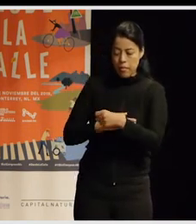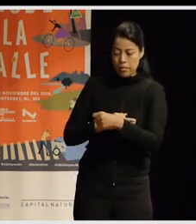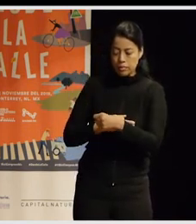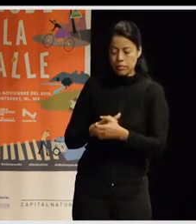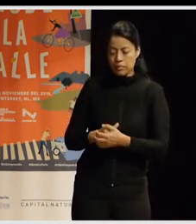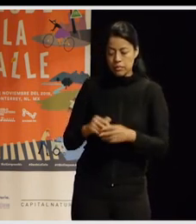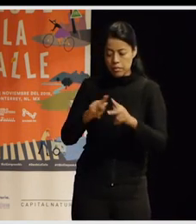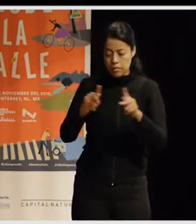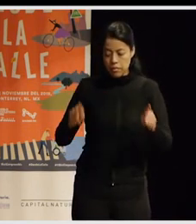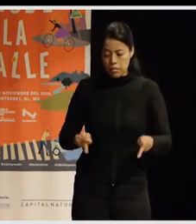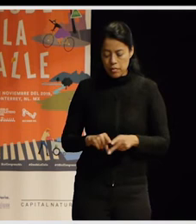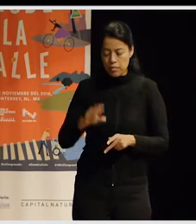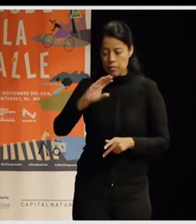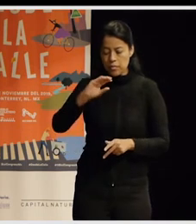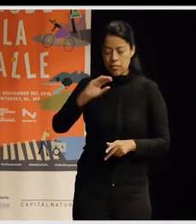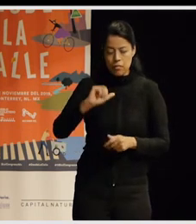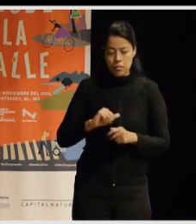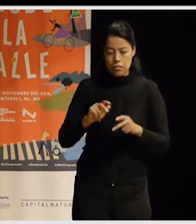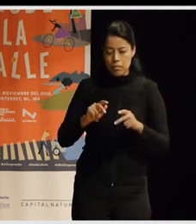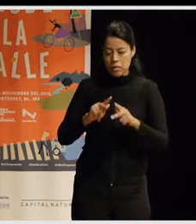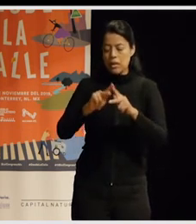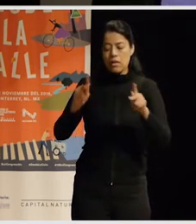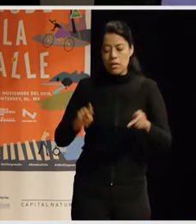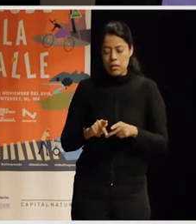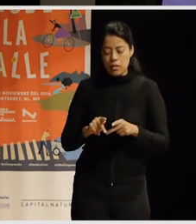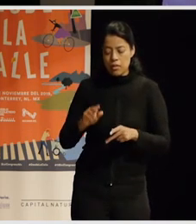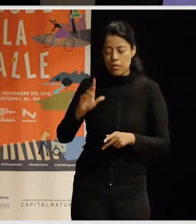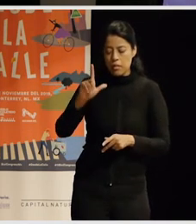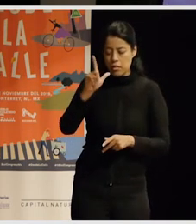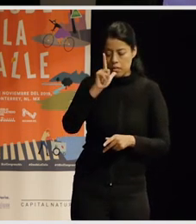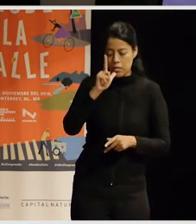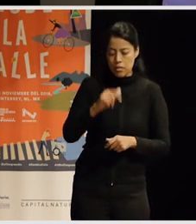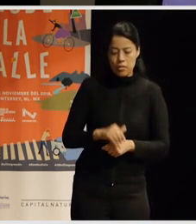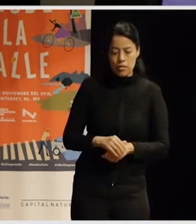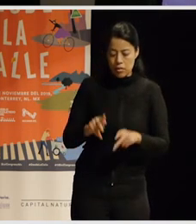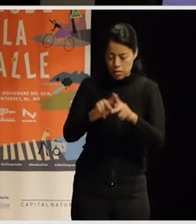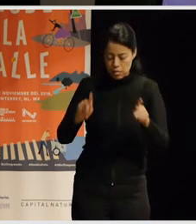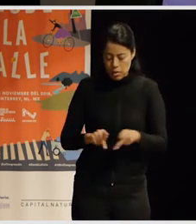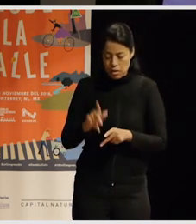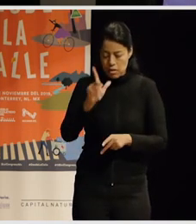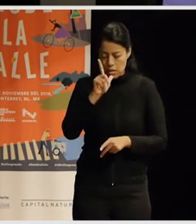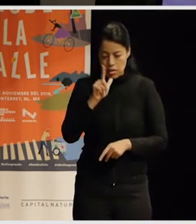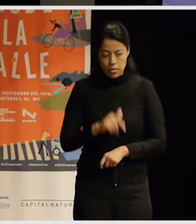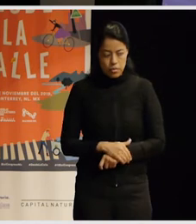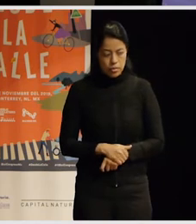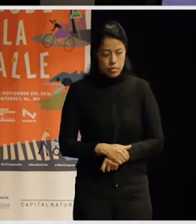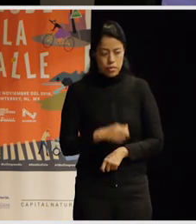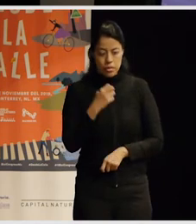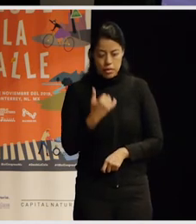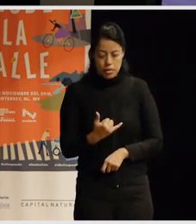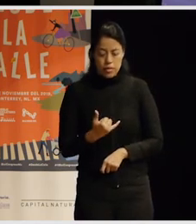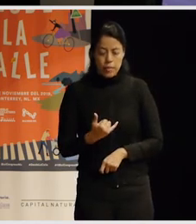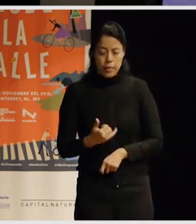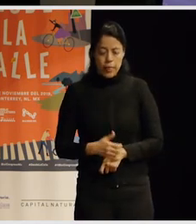plaza del chorro perdón en el barrio de la luz creo que fue la plaza de la luz y bueno justo